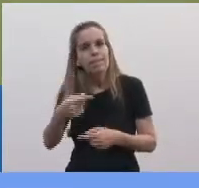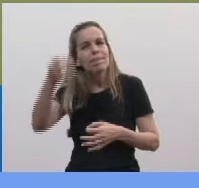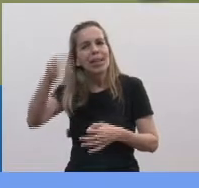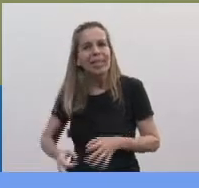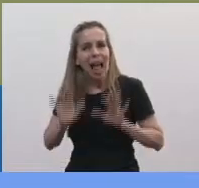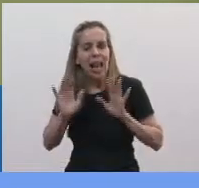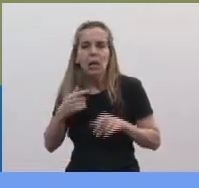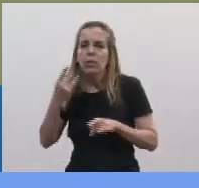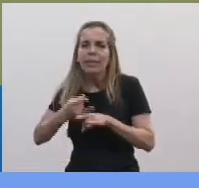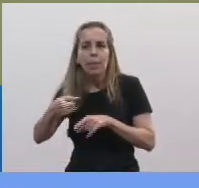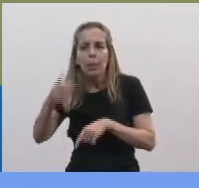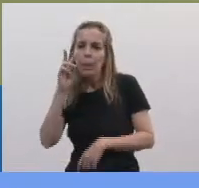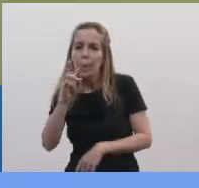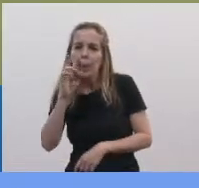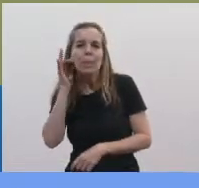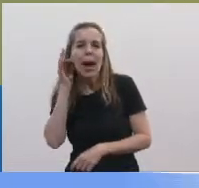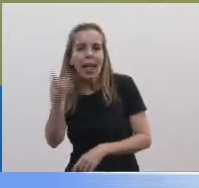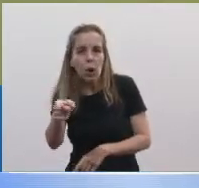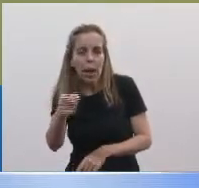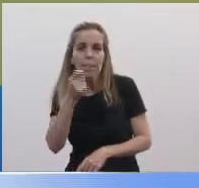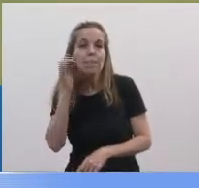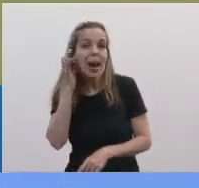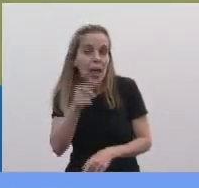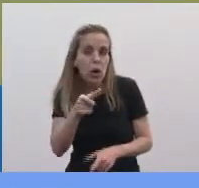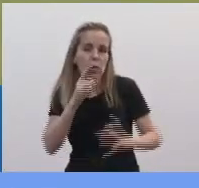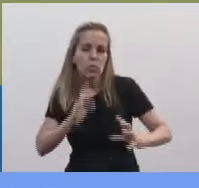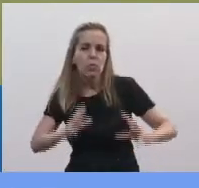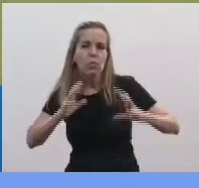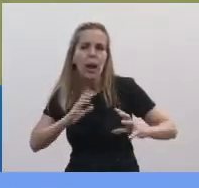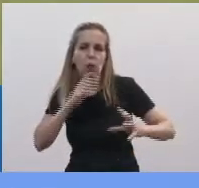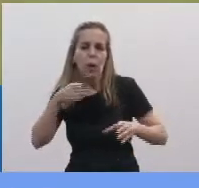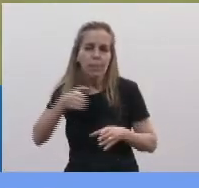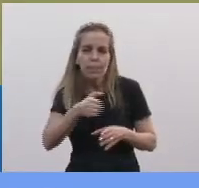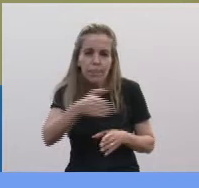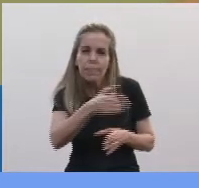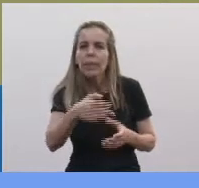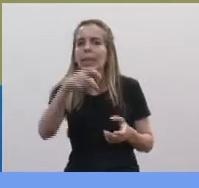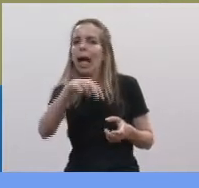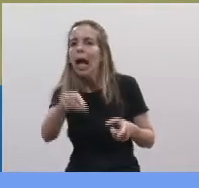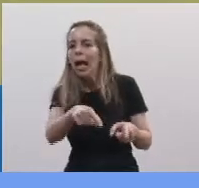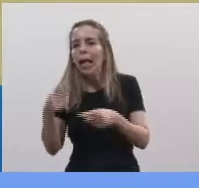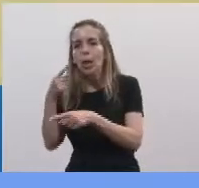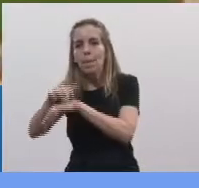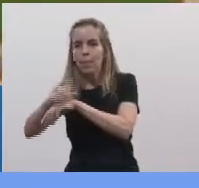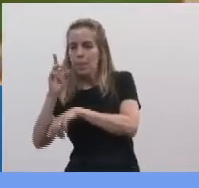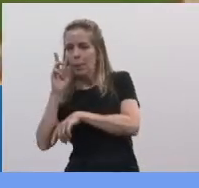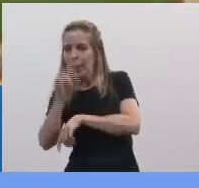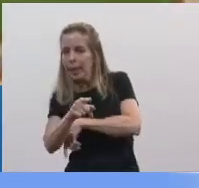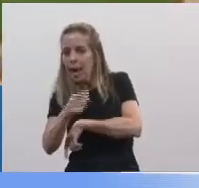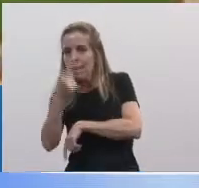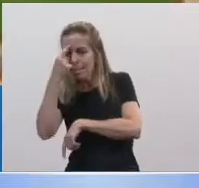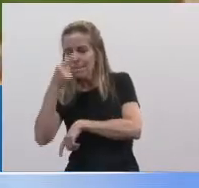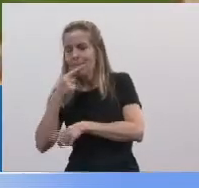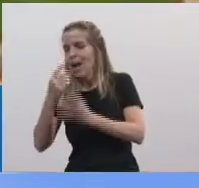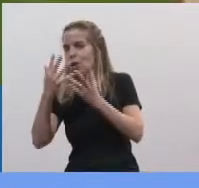que lo veía, y Diego agarraba la pelota y salía gambeteando, a él le salía instantáneamente